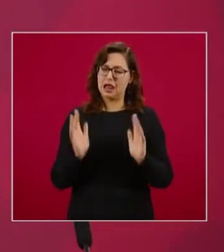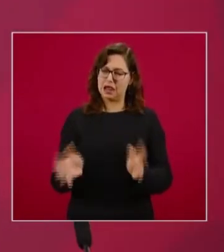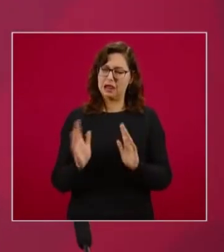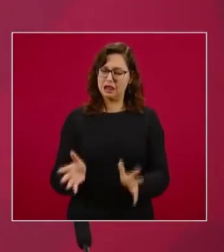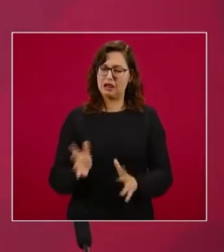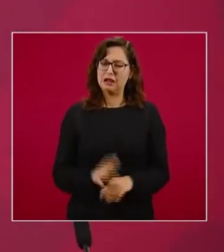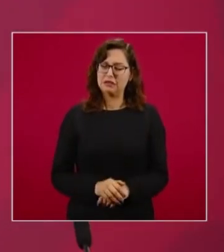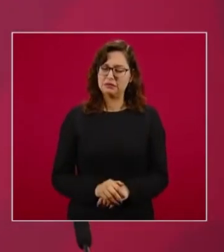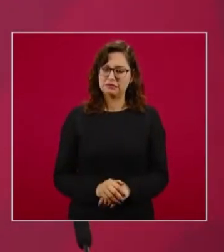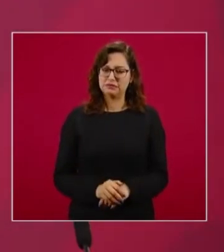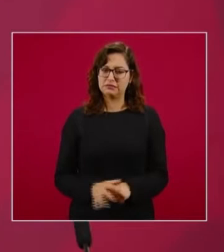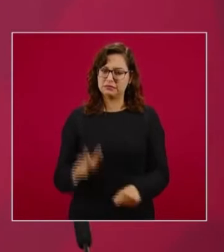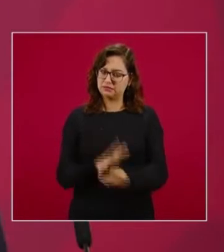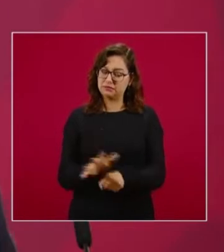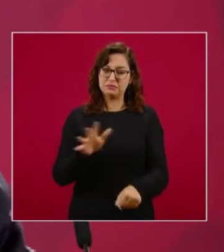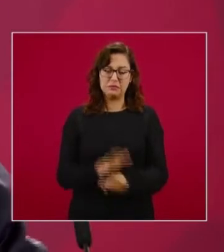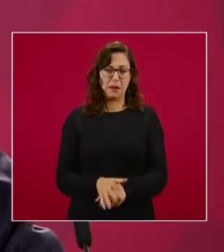al carajo